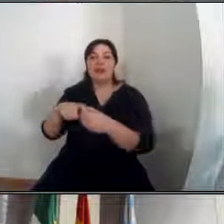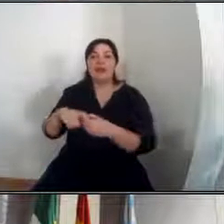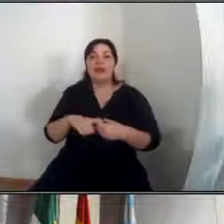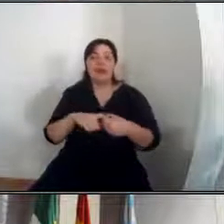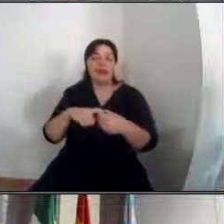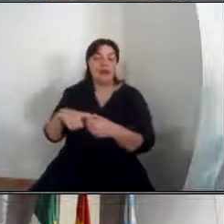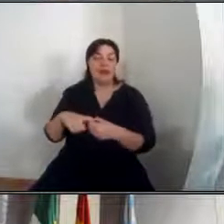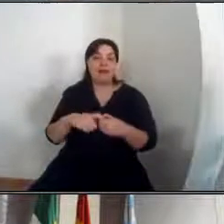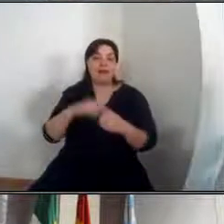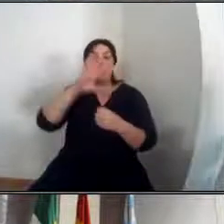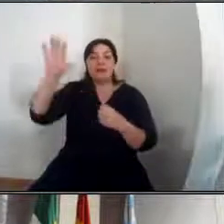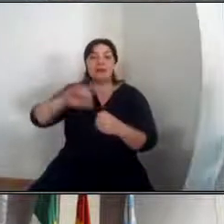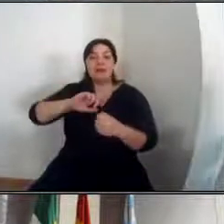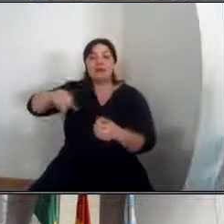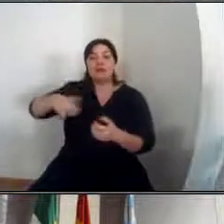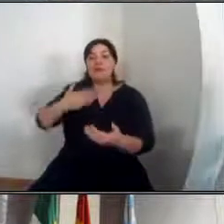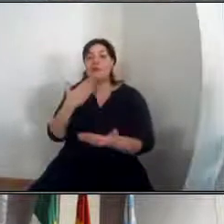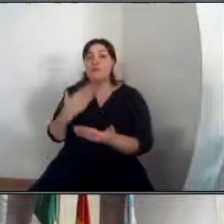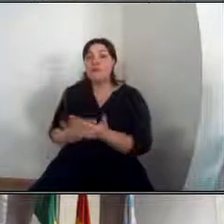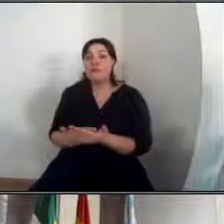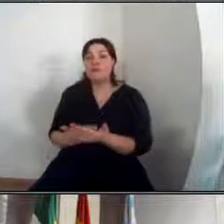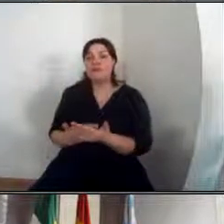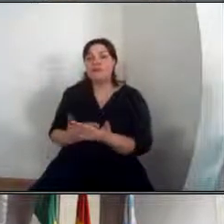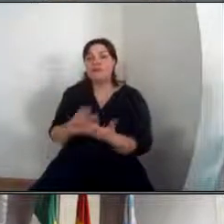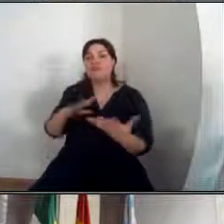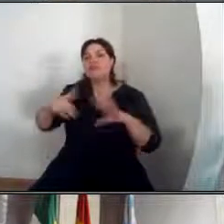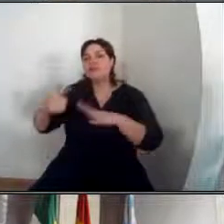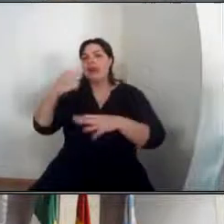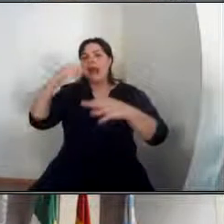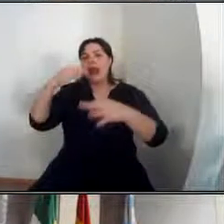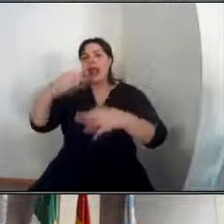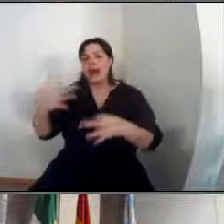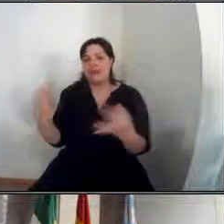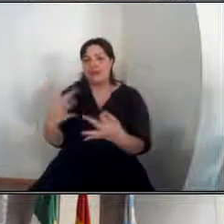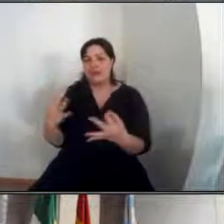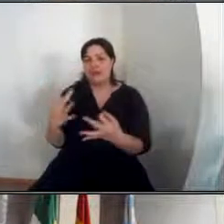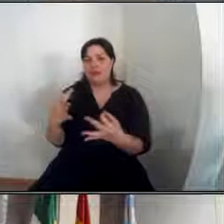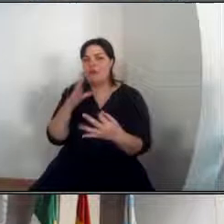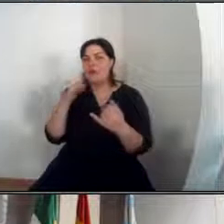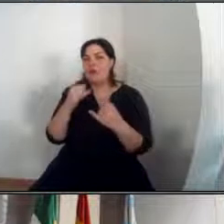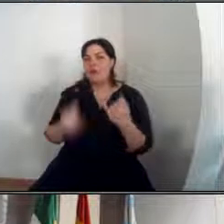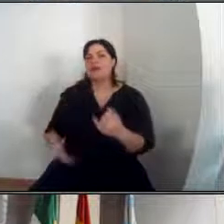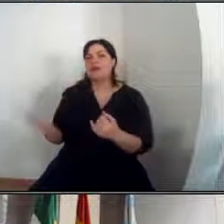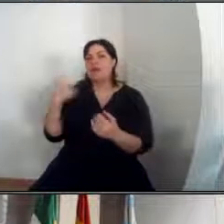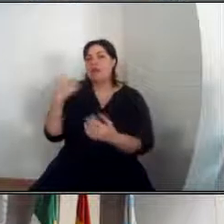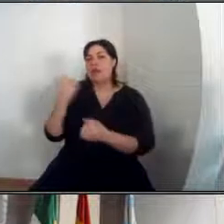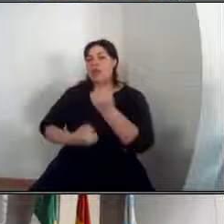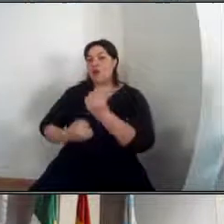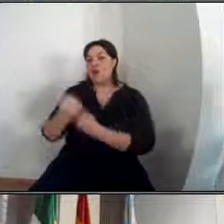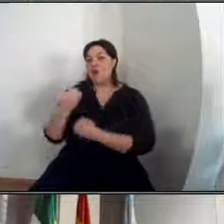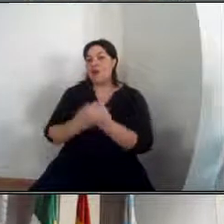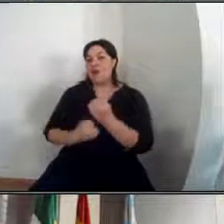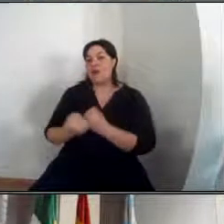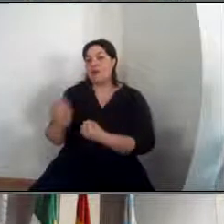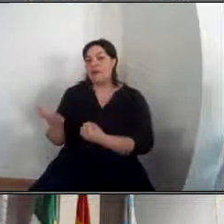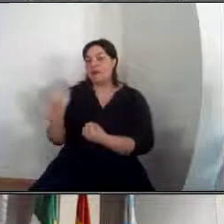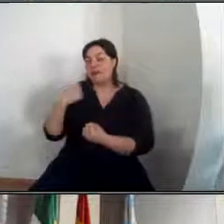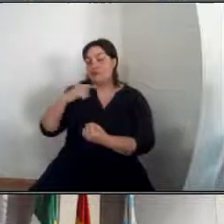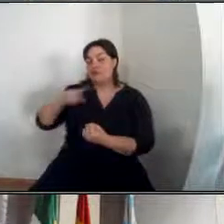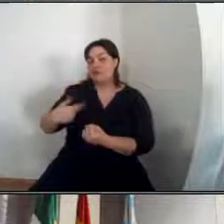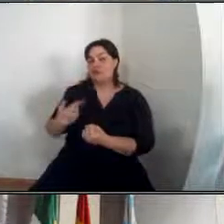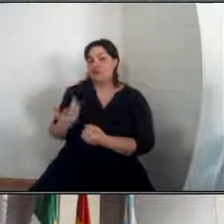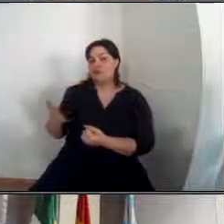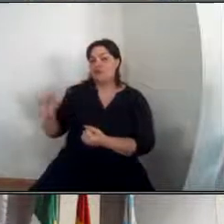los países pues sea una realidad, cosa que no ocurrió en la otra crisis económica que tuvimos y padecimos